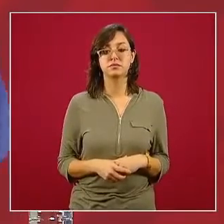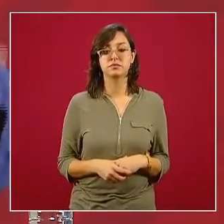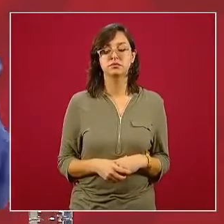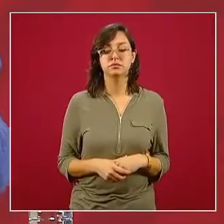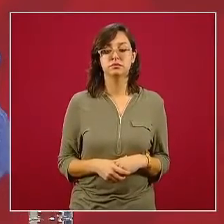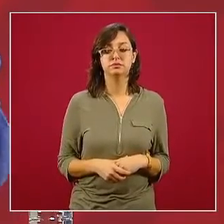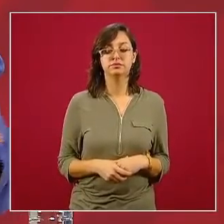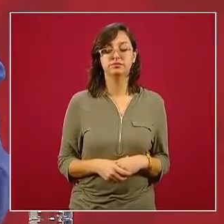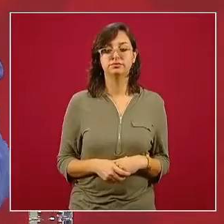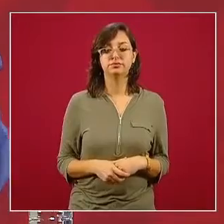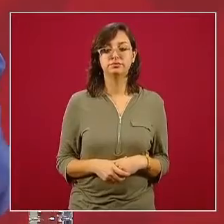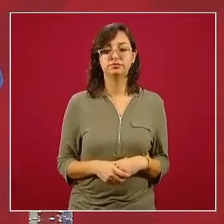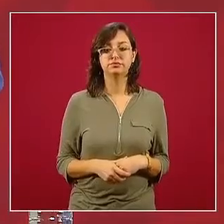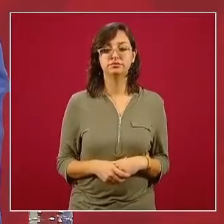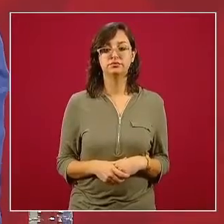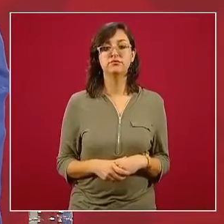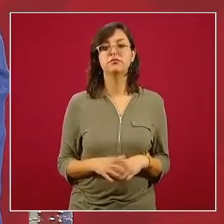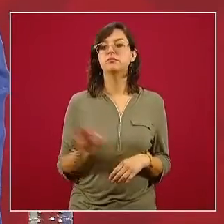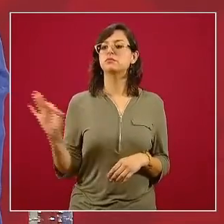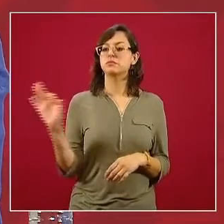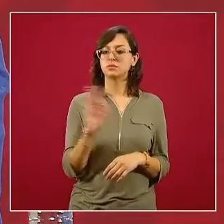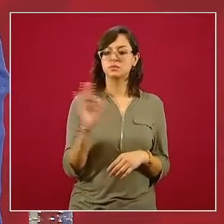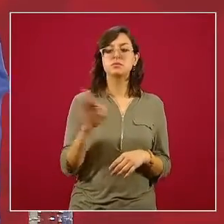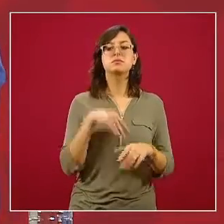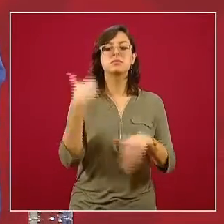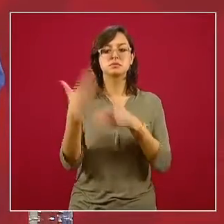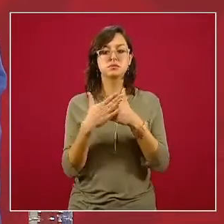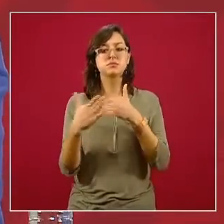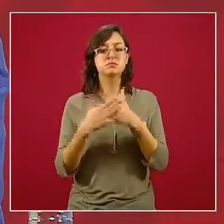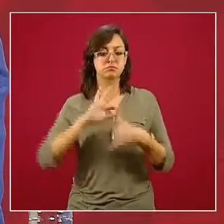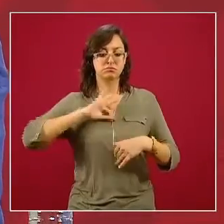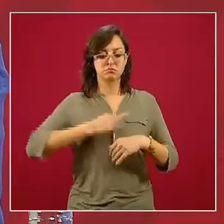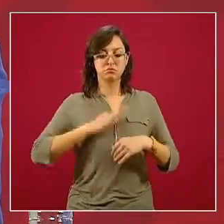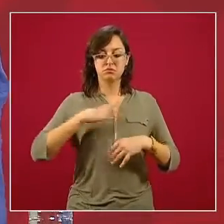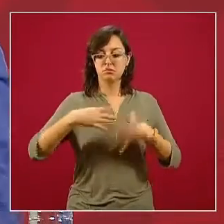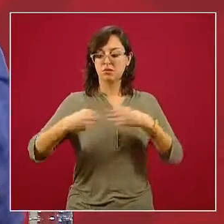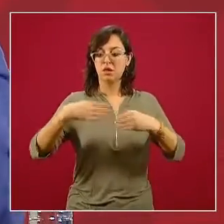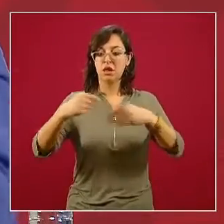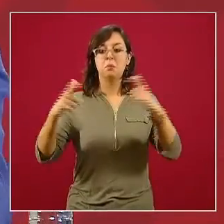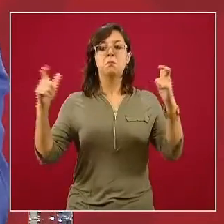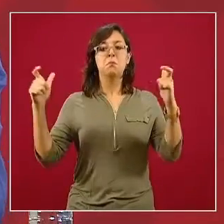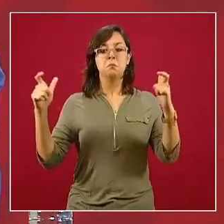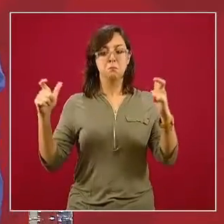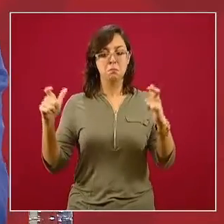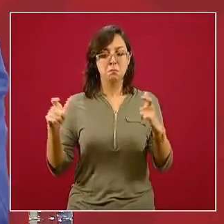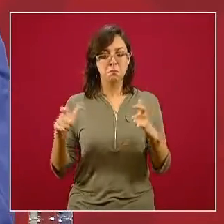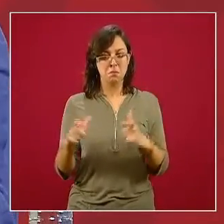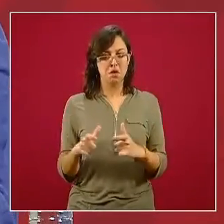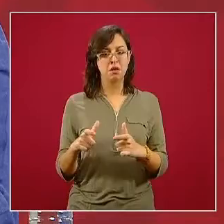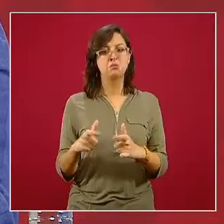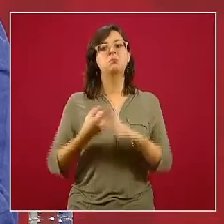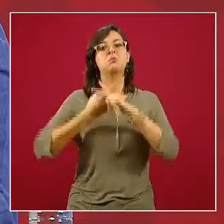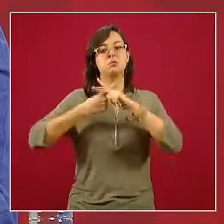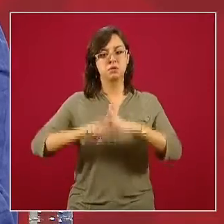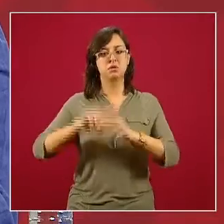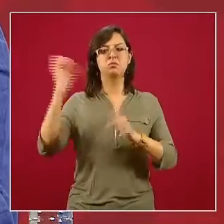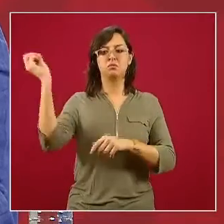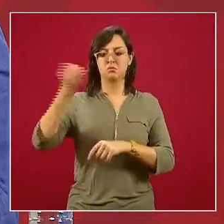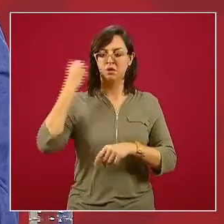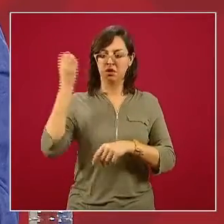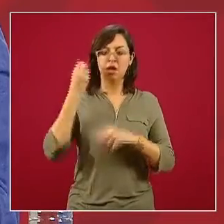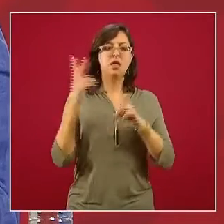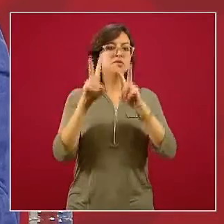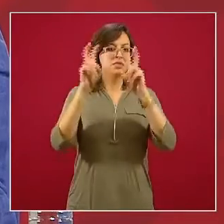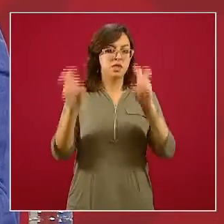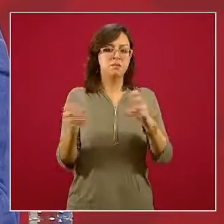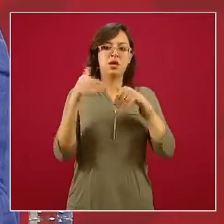que estemos con menor cantidad, menor intensidad de la transmisión, vamos a empezar a enfatizar este tema que ya